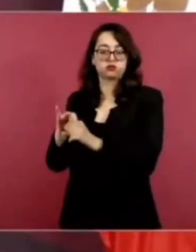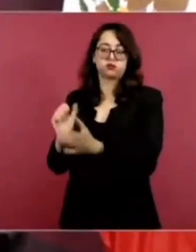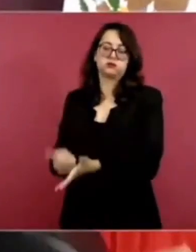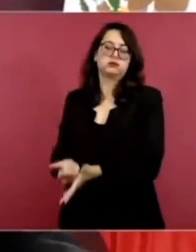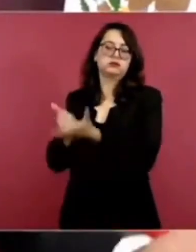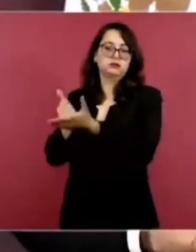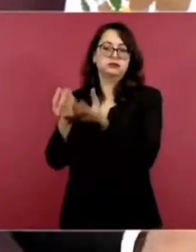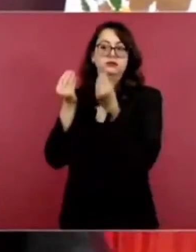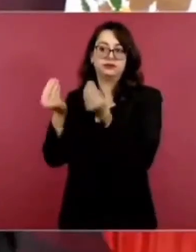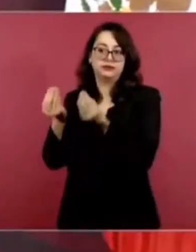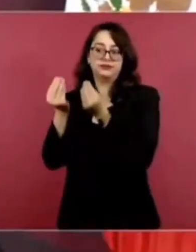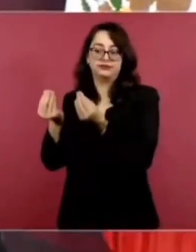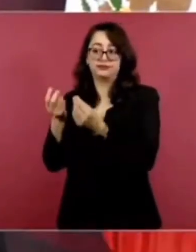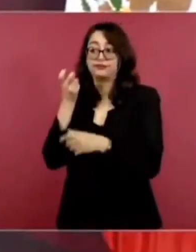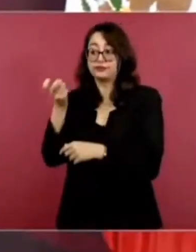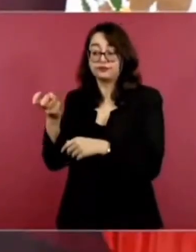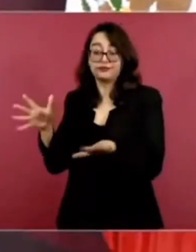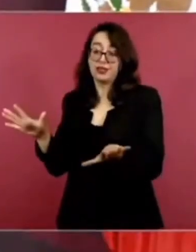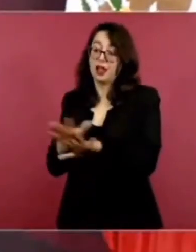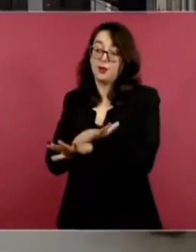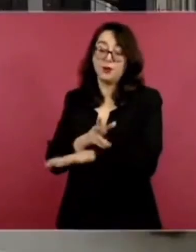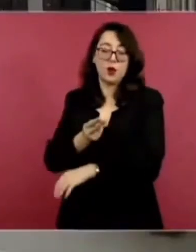porque los cambios son necesarios,